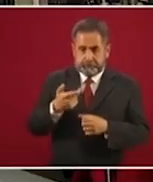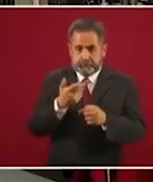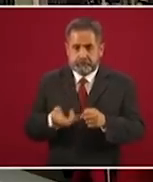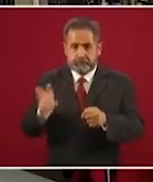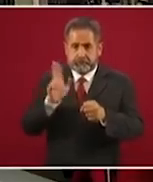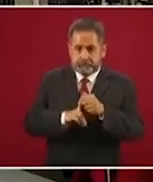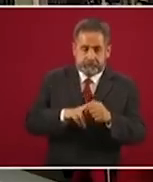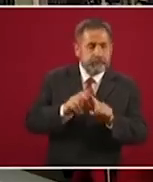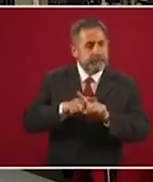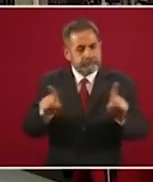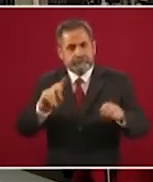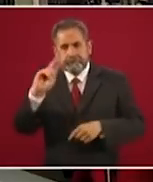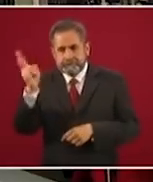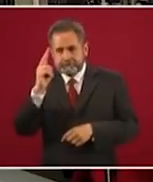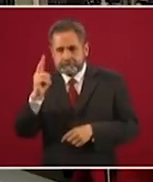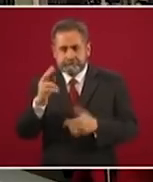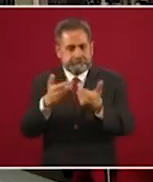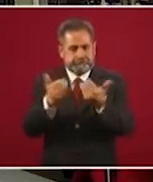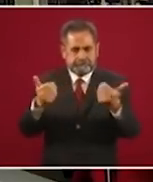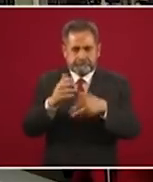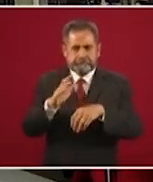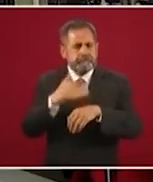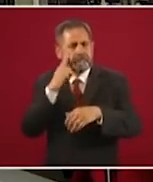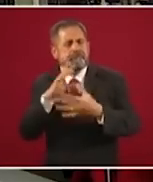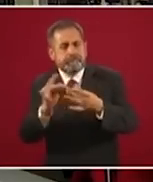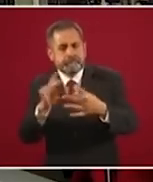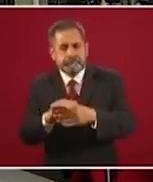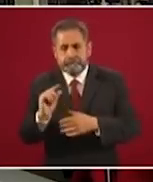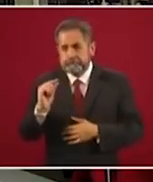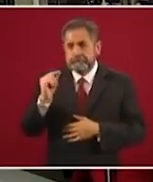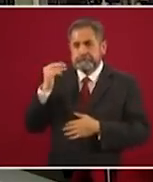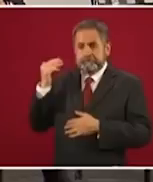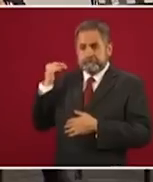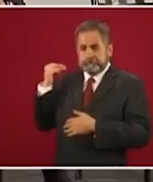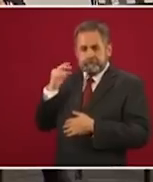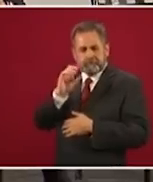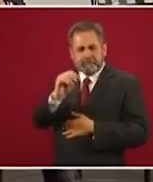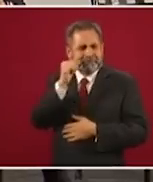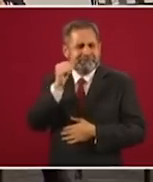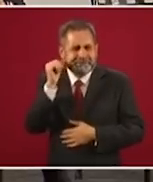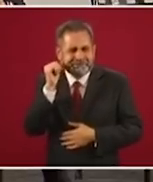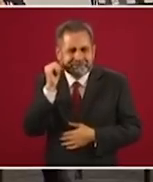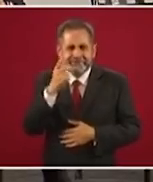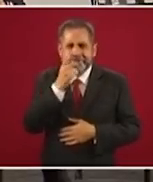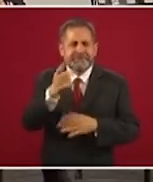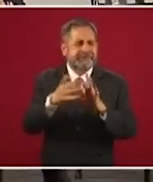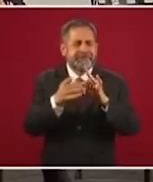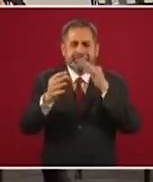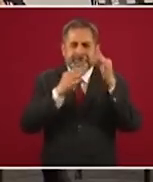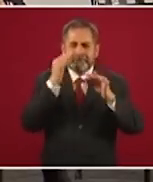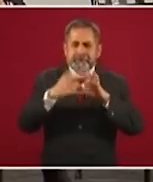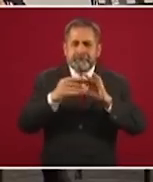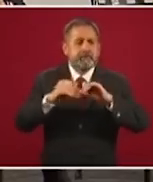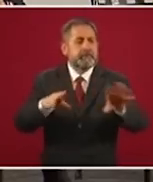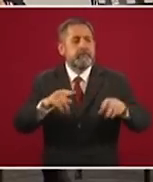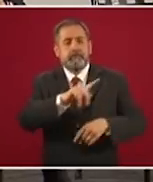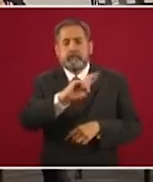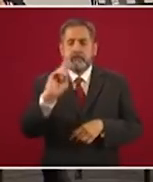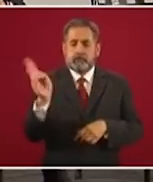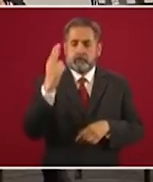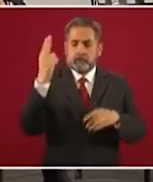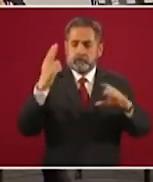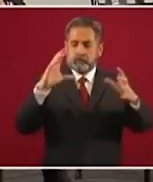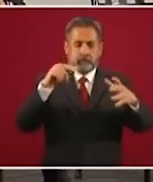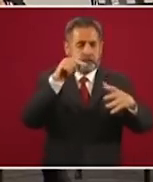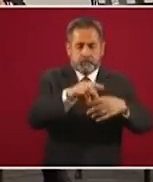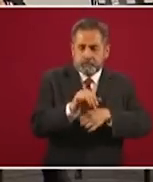instituciones académicas. Quiero entender por qué, porque hace un par de días o ayer se habló de una noticia de que las instituciones académicas